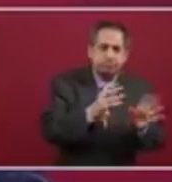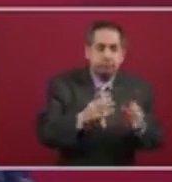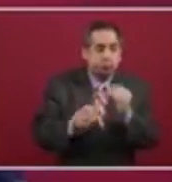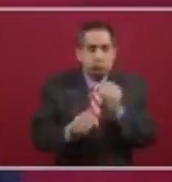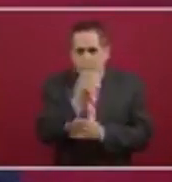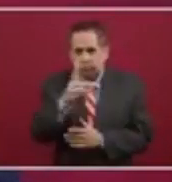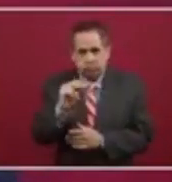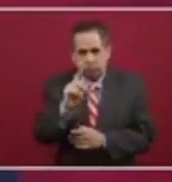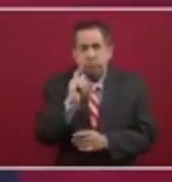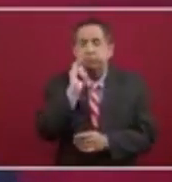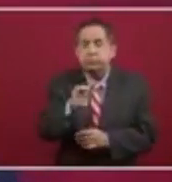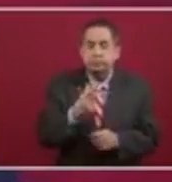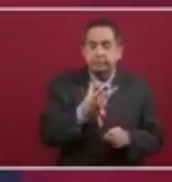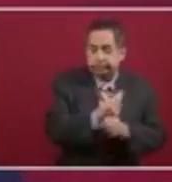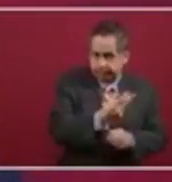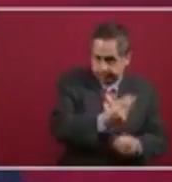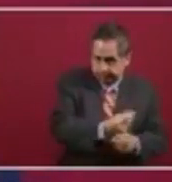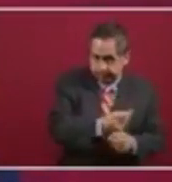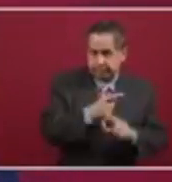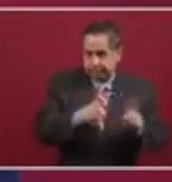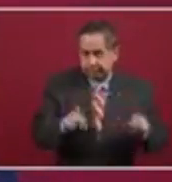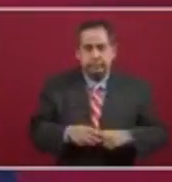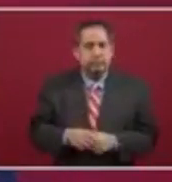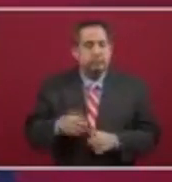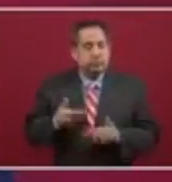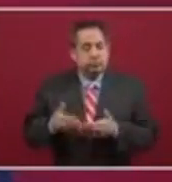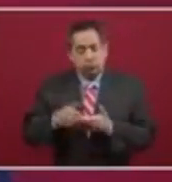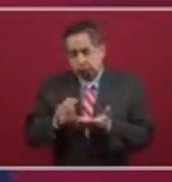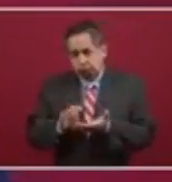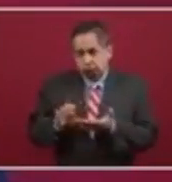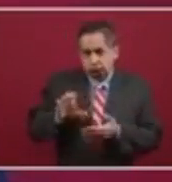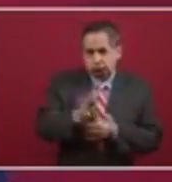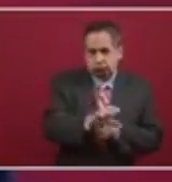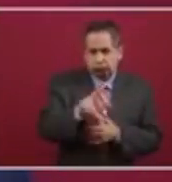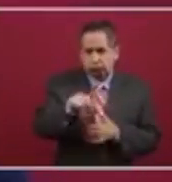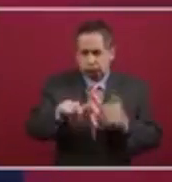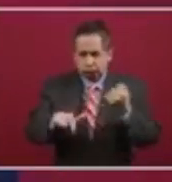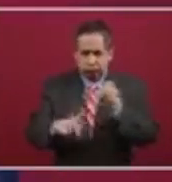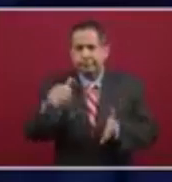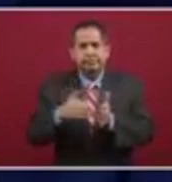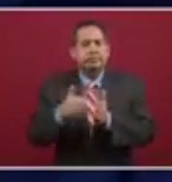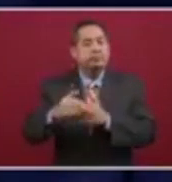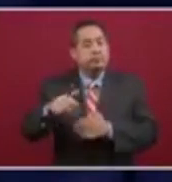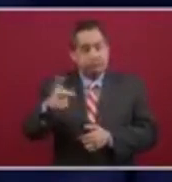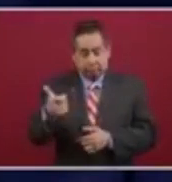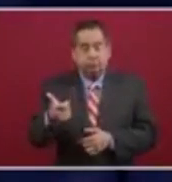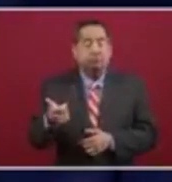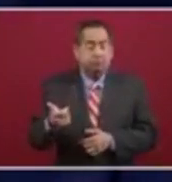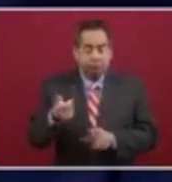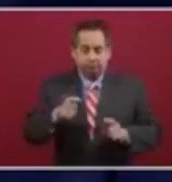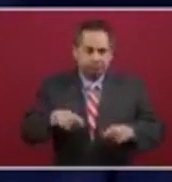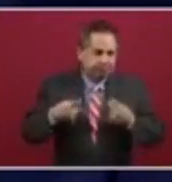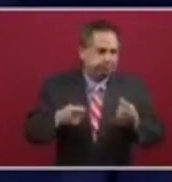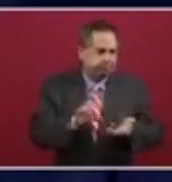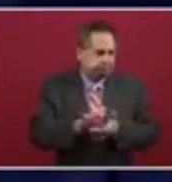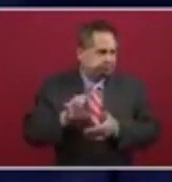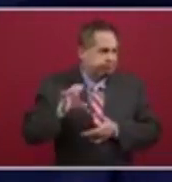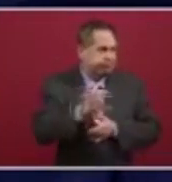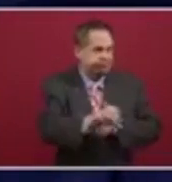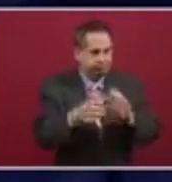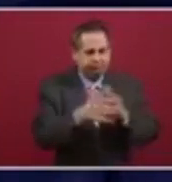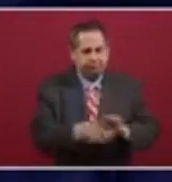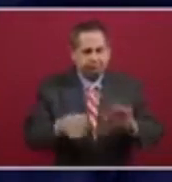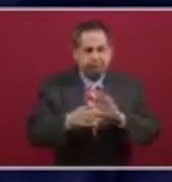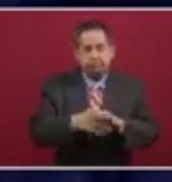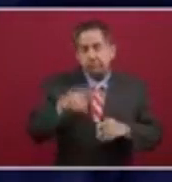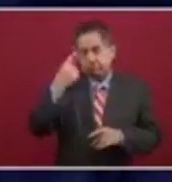año es una inversión de 12.500 millones de pesos para